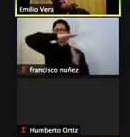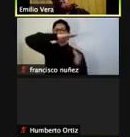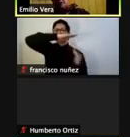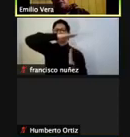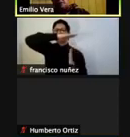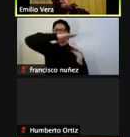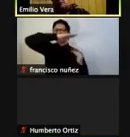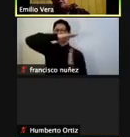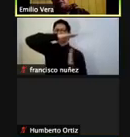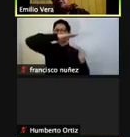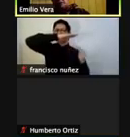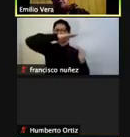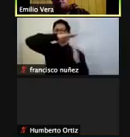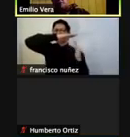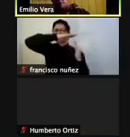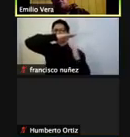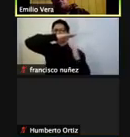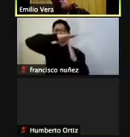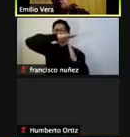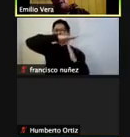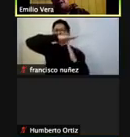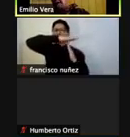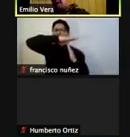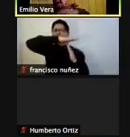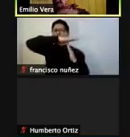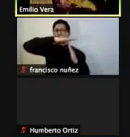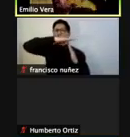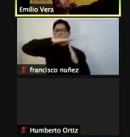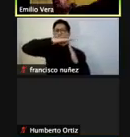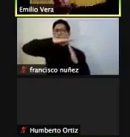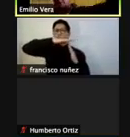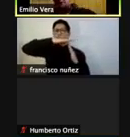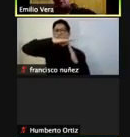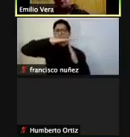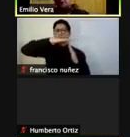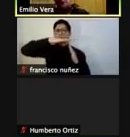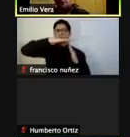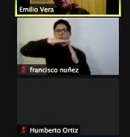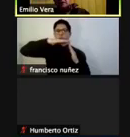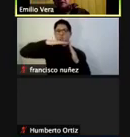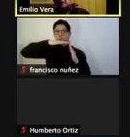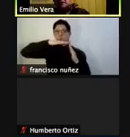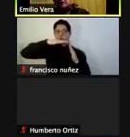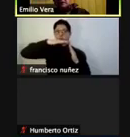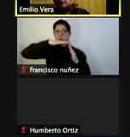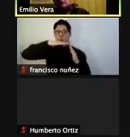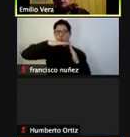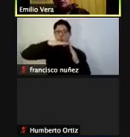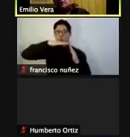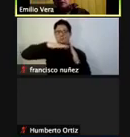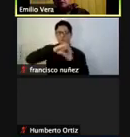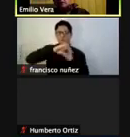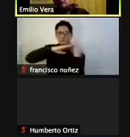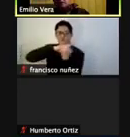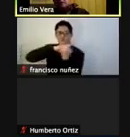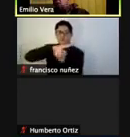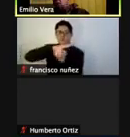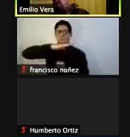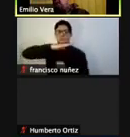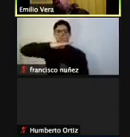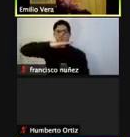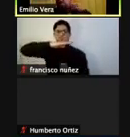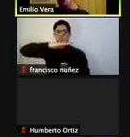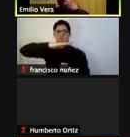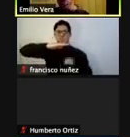cierto?, una hilera de islas normalmente que son formadas por este punto caliente. Por ejemplo, un ejemplo